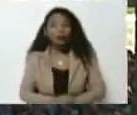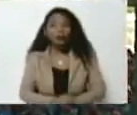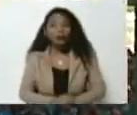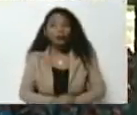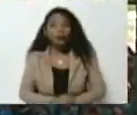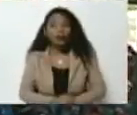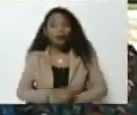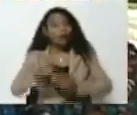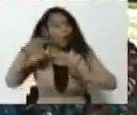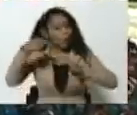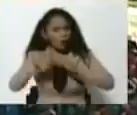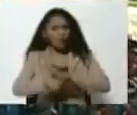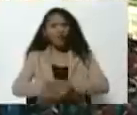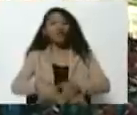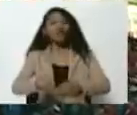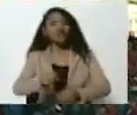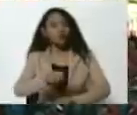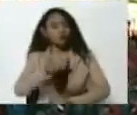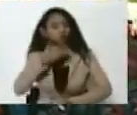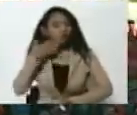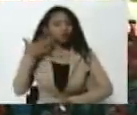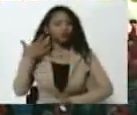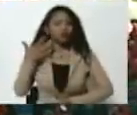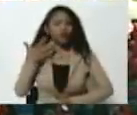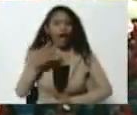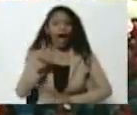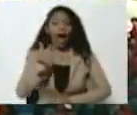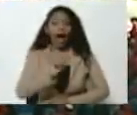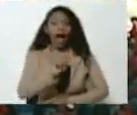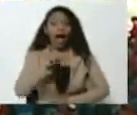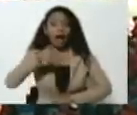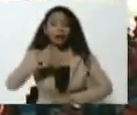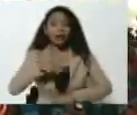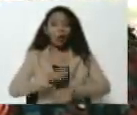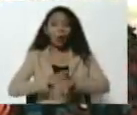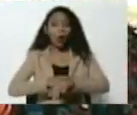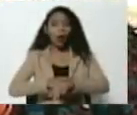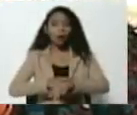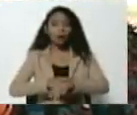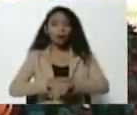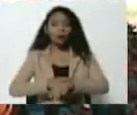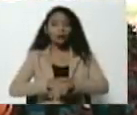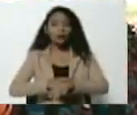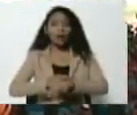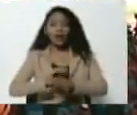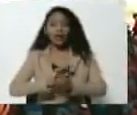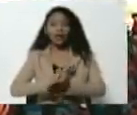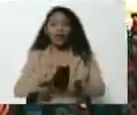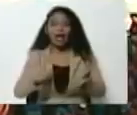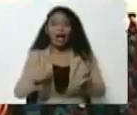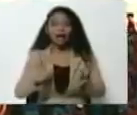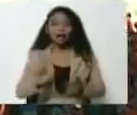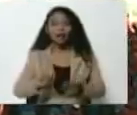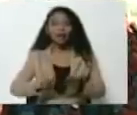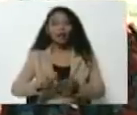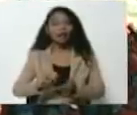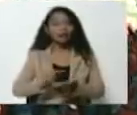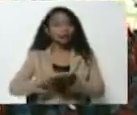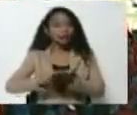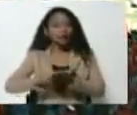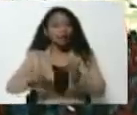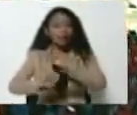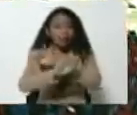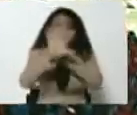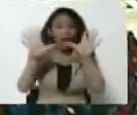con profundo honor, a esta hora en que ya resulta absolutamente claro